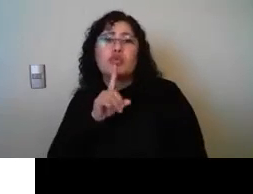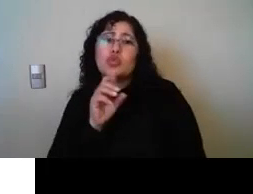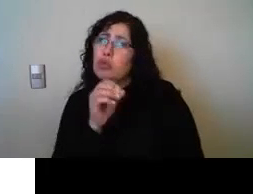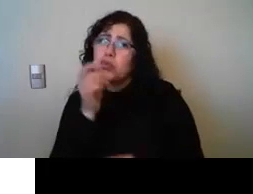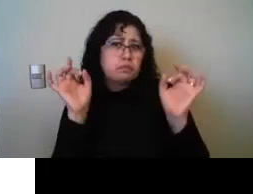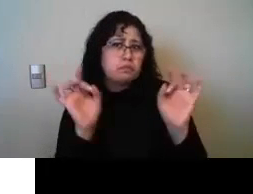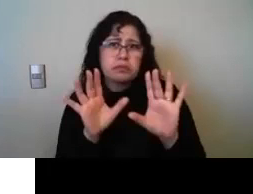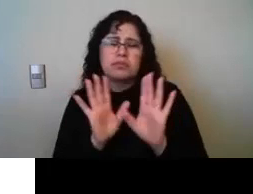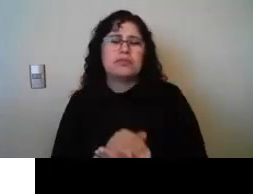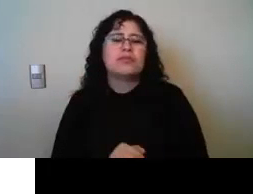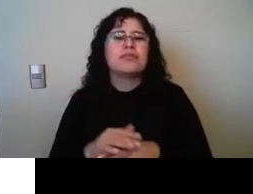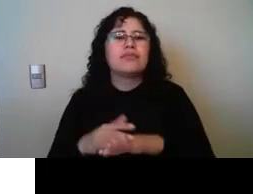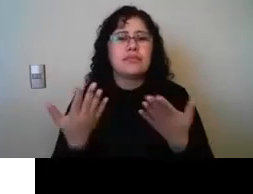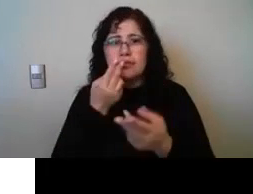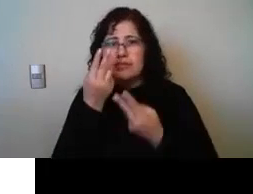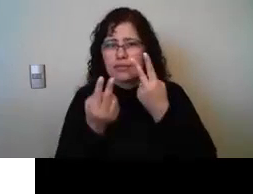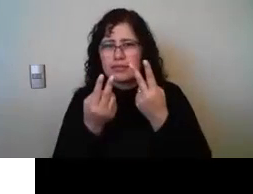a